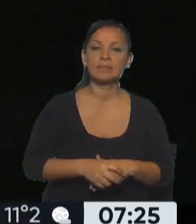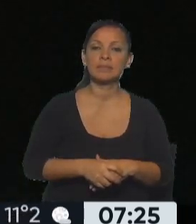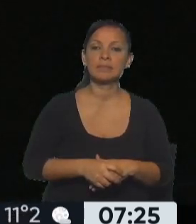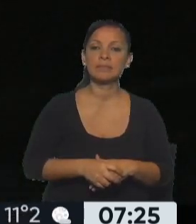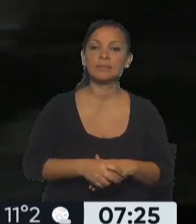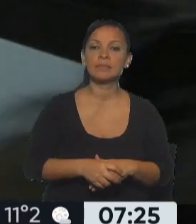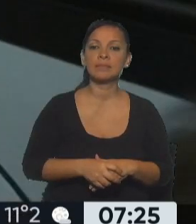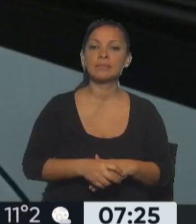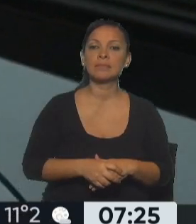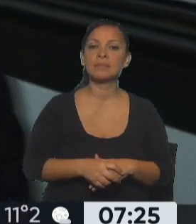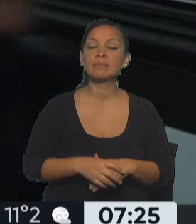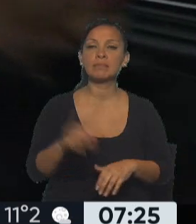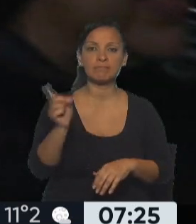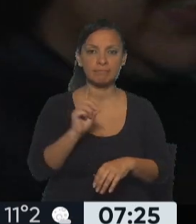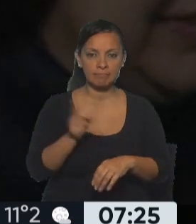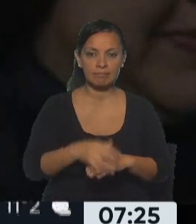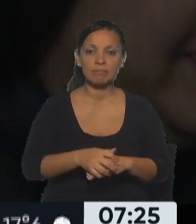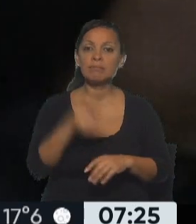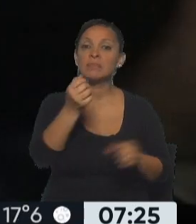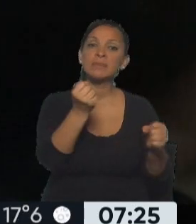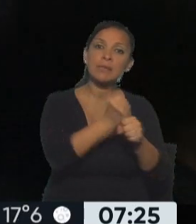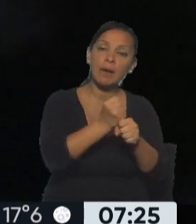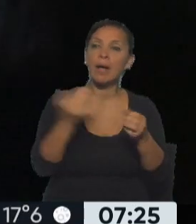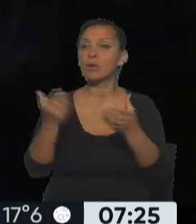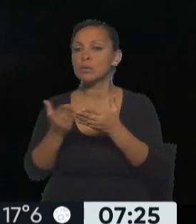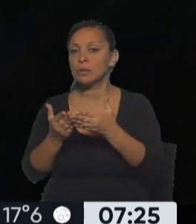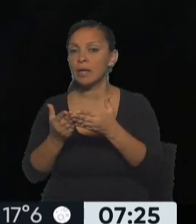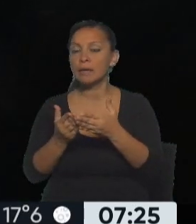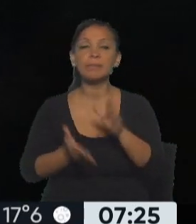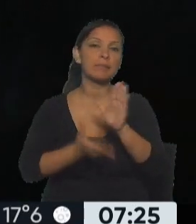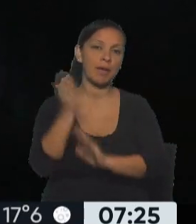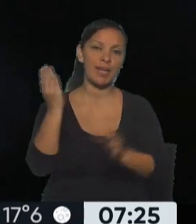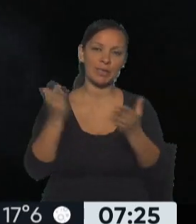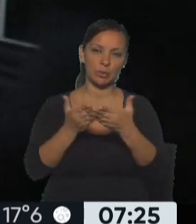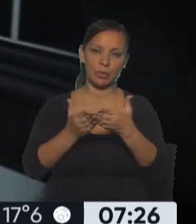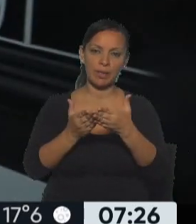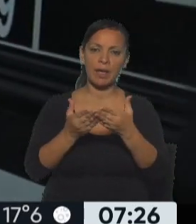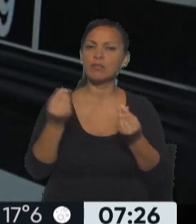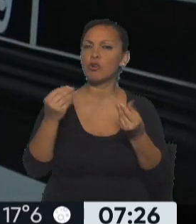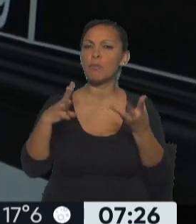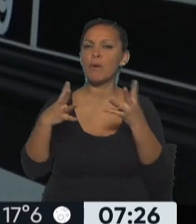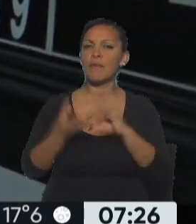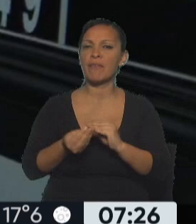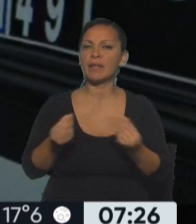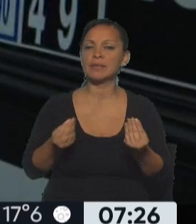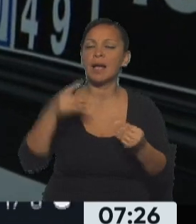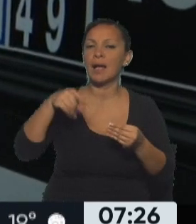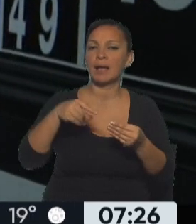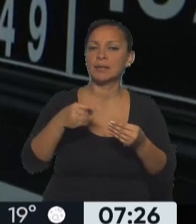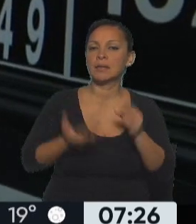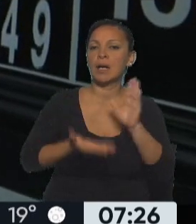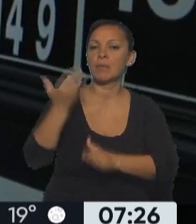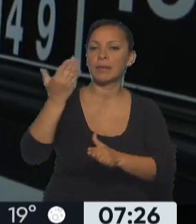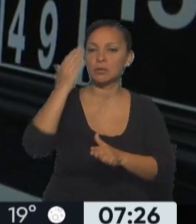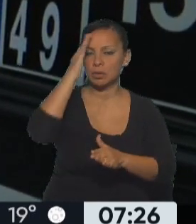dirigís? Gracias. ¿A trabajar o estudiar? A estudiar. A estudiar. ¿Cómo te afecta como estudiante este aumento de colectivos y de